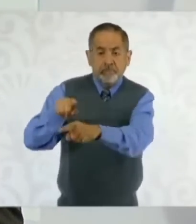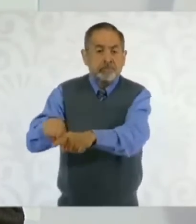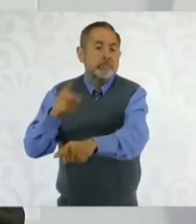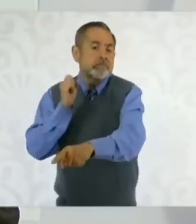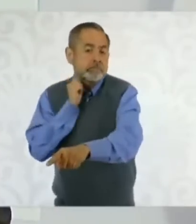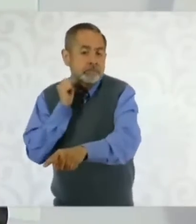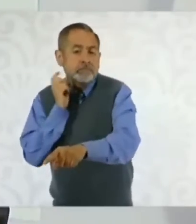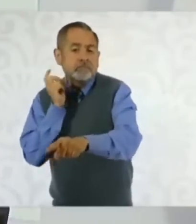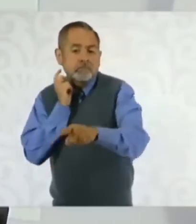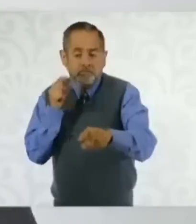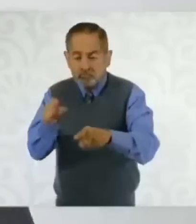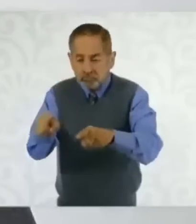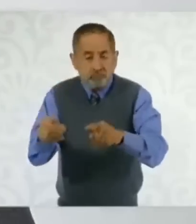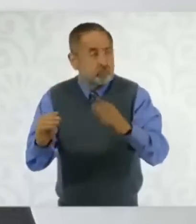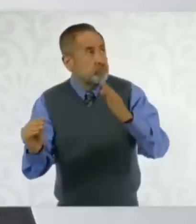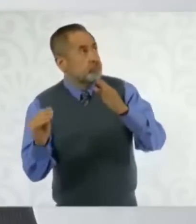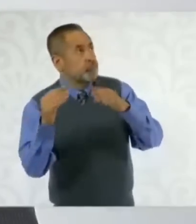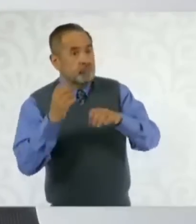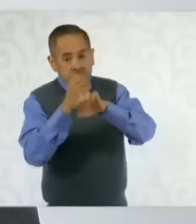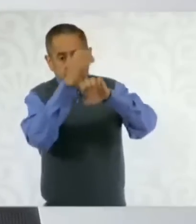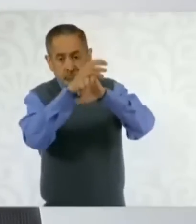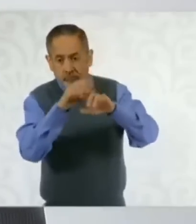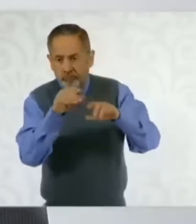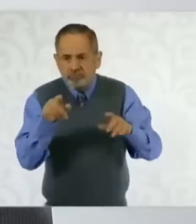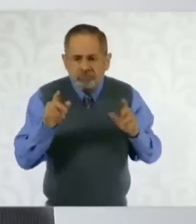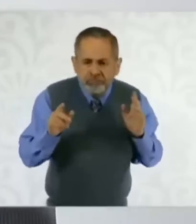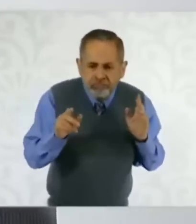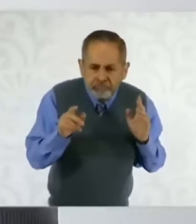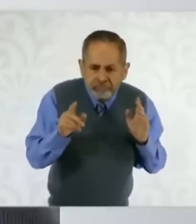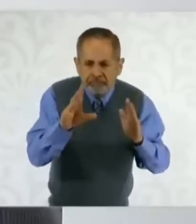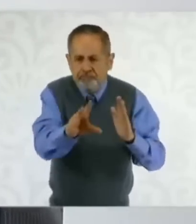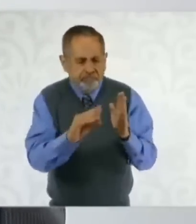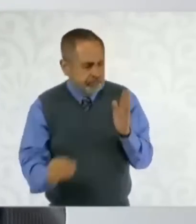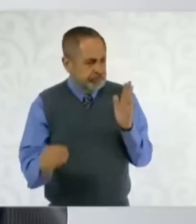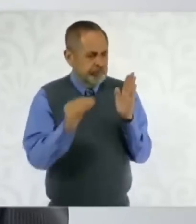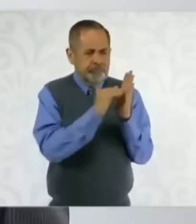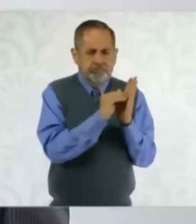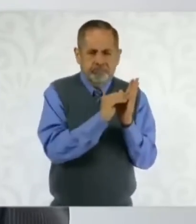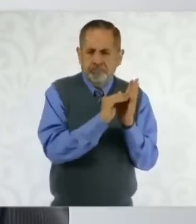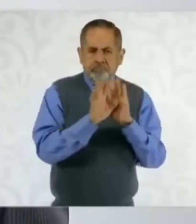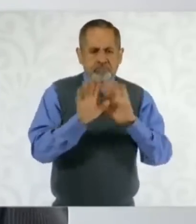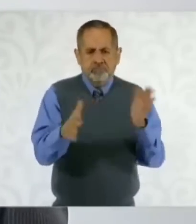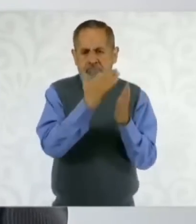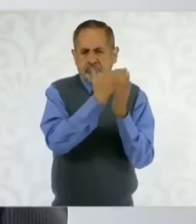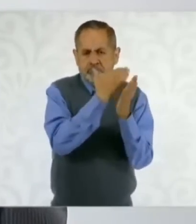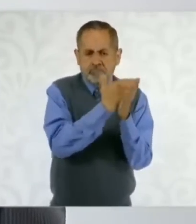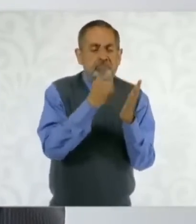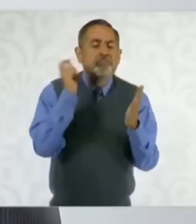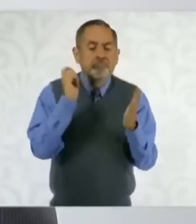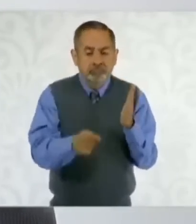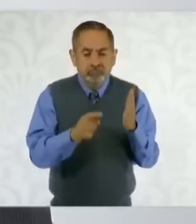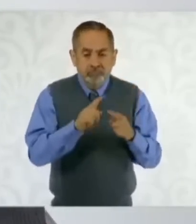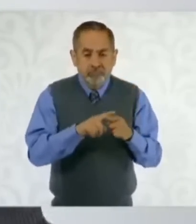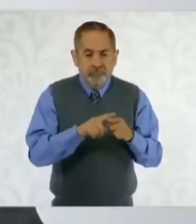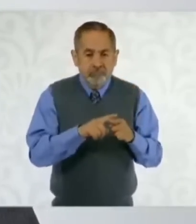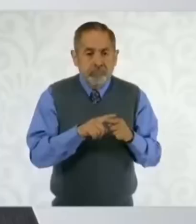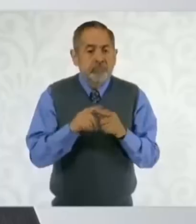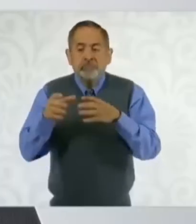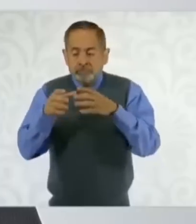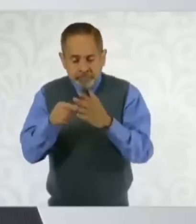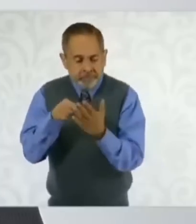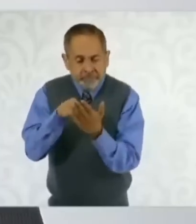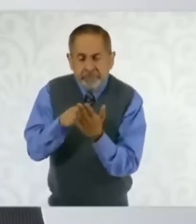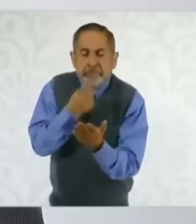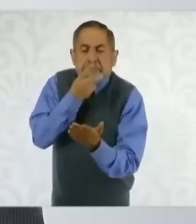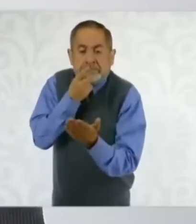Constitución se elevó a rango constitucional el impedimento para someter a revisión